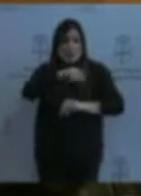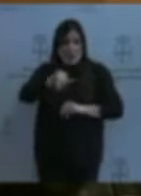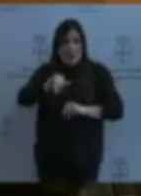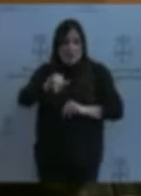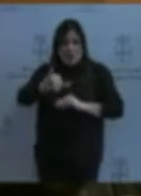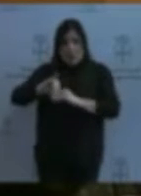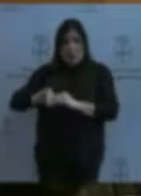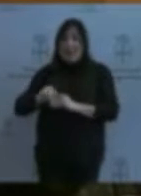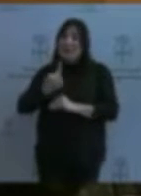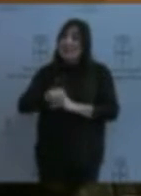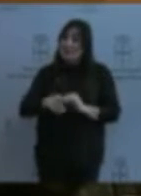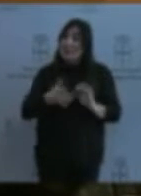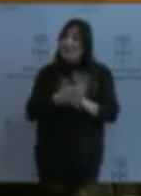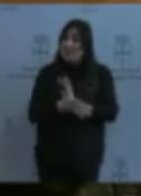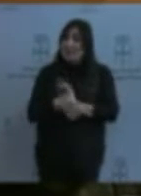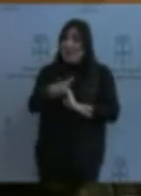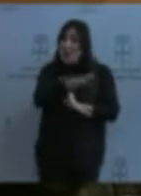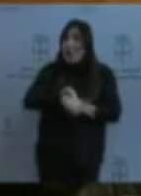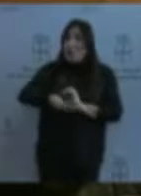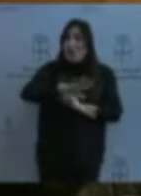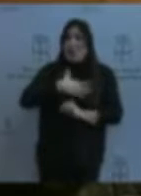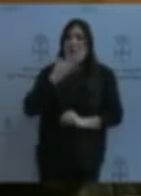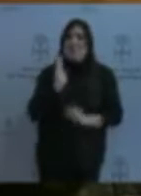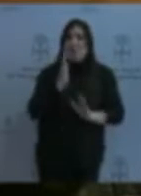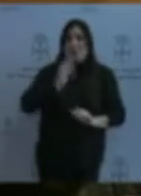o pueden aumentar la degradación que sufre este tipo de ecosistemas.